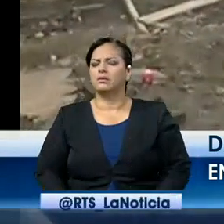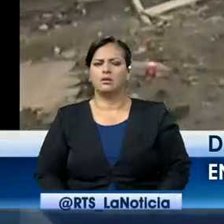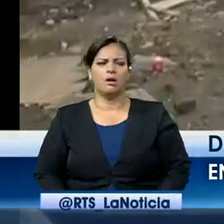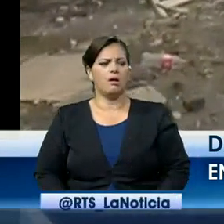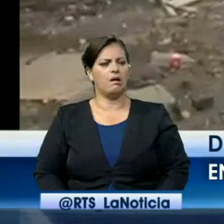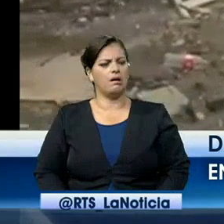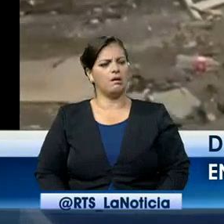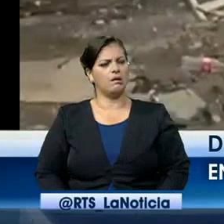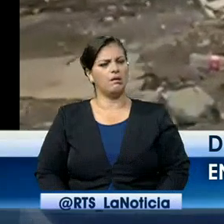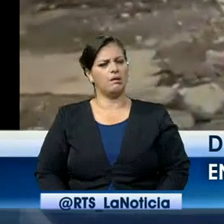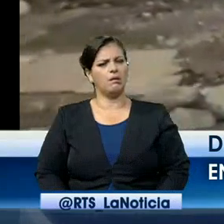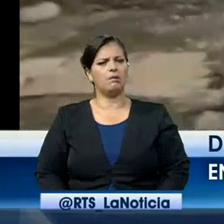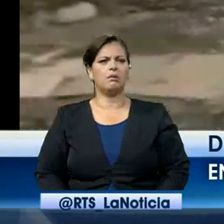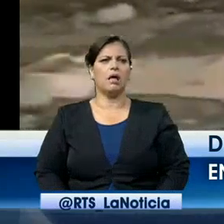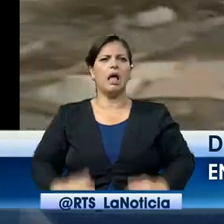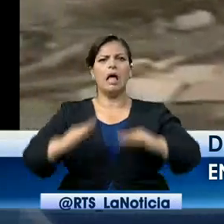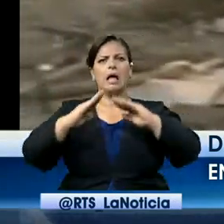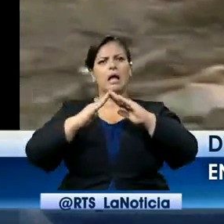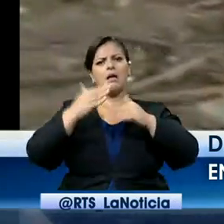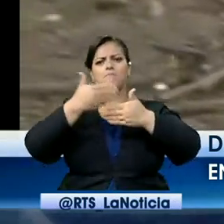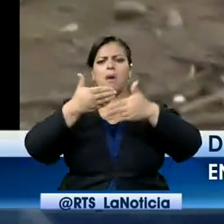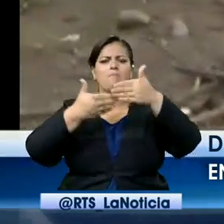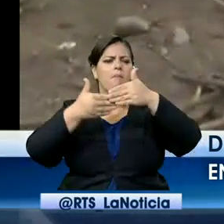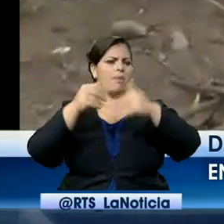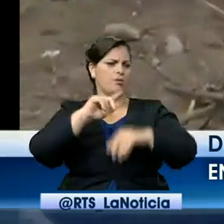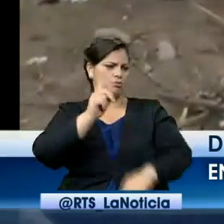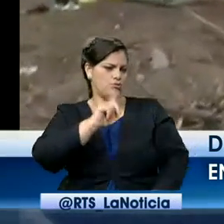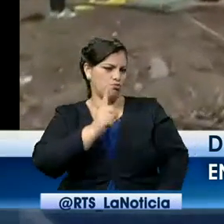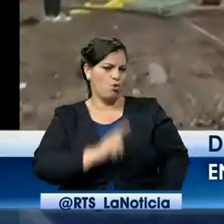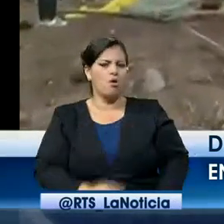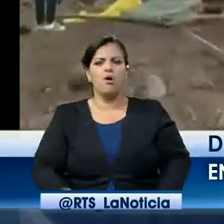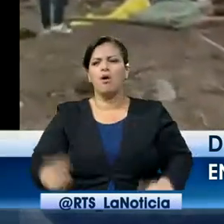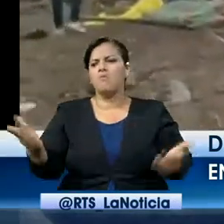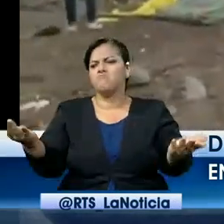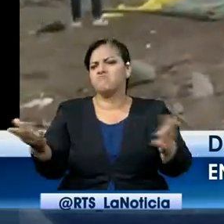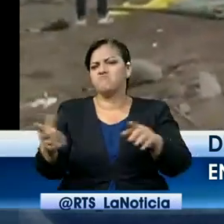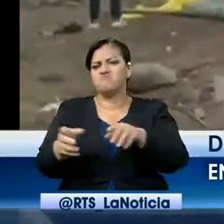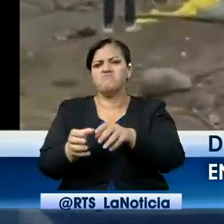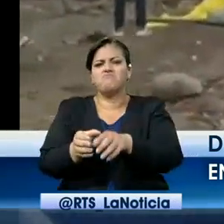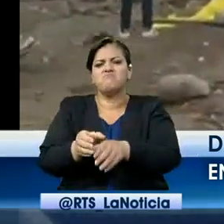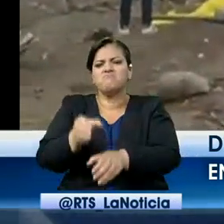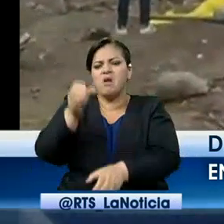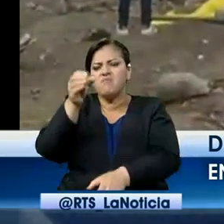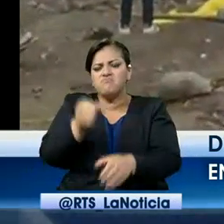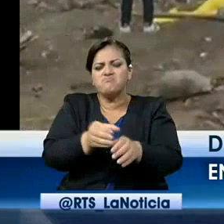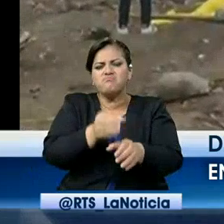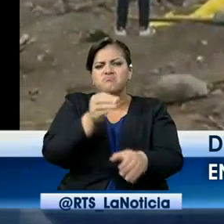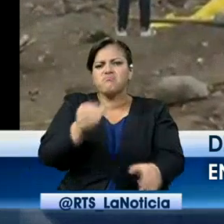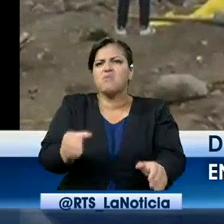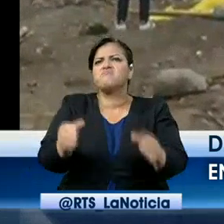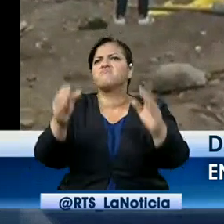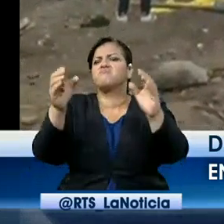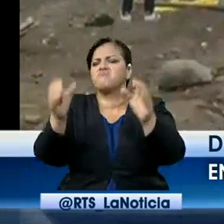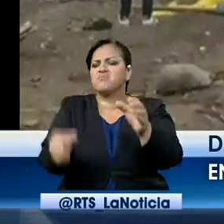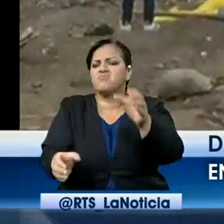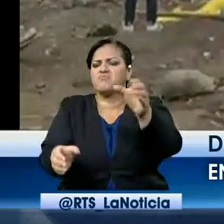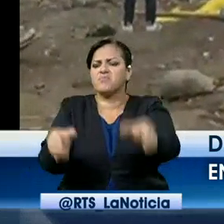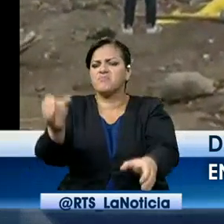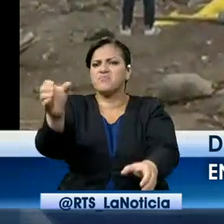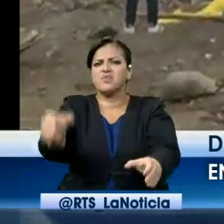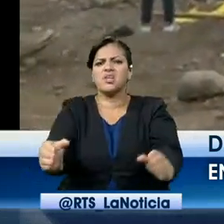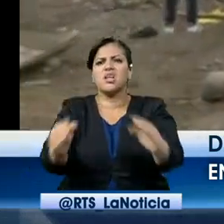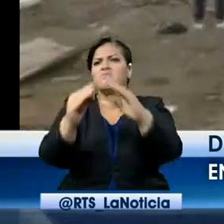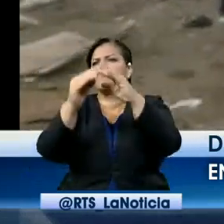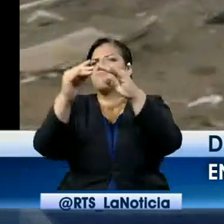con Pablo y Piedra, pero la policía por aquí intervino, por aquí nada más, no ha pasado. ¿Se quería meter, decía usted? La gente por aquí, mismo